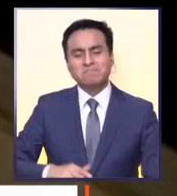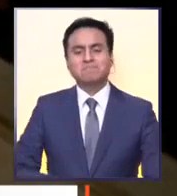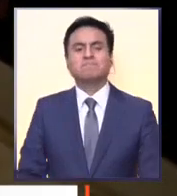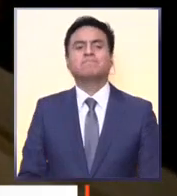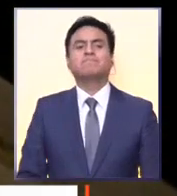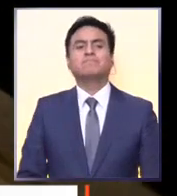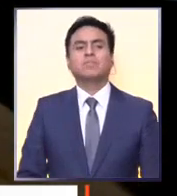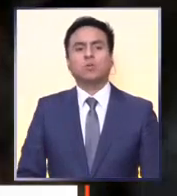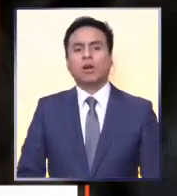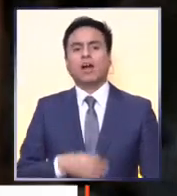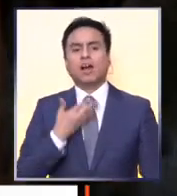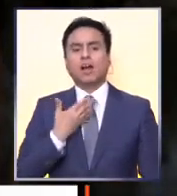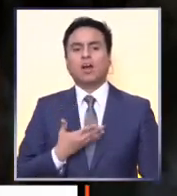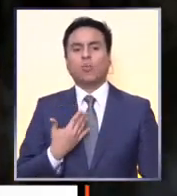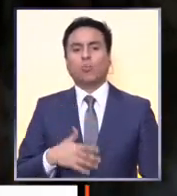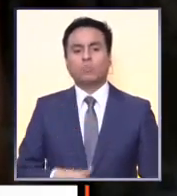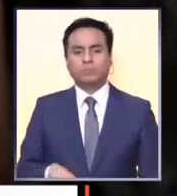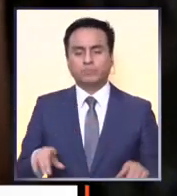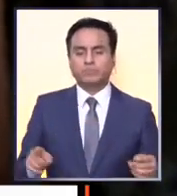¡Wow!